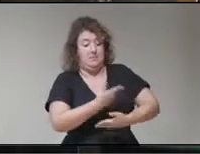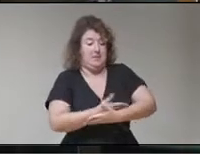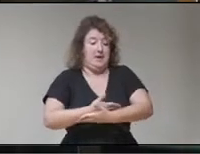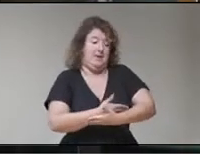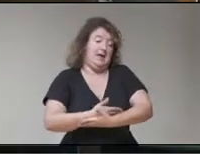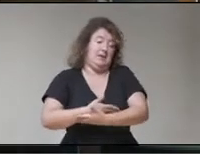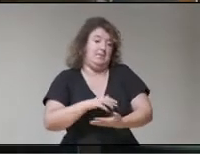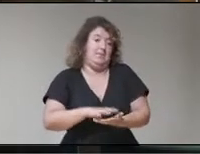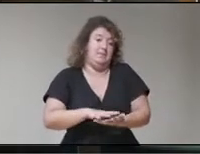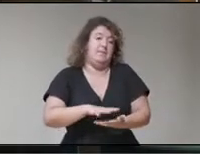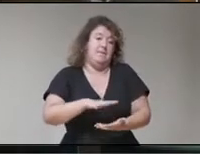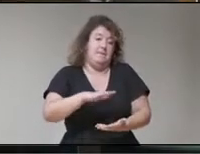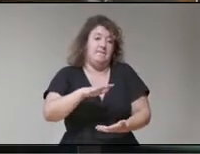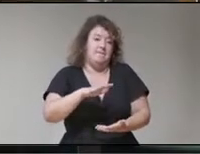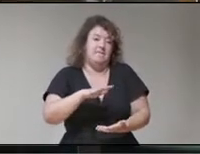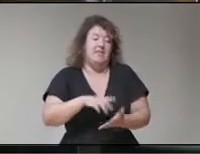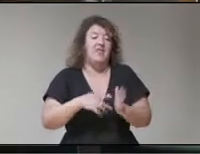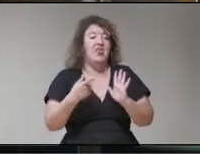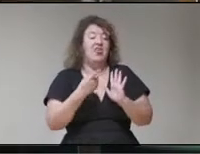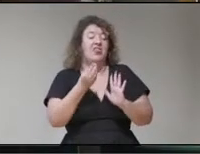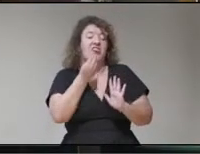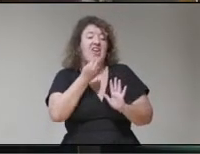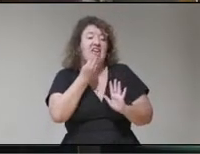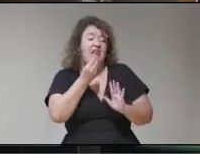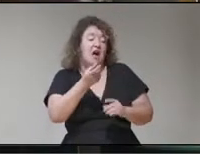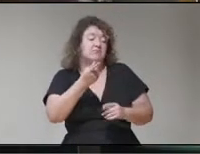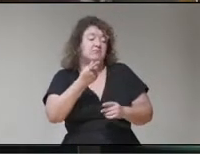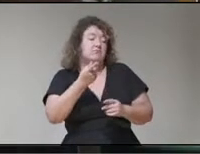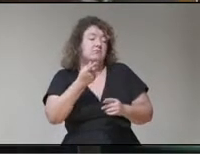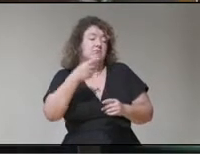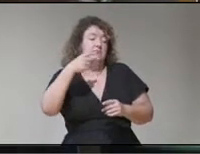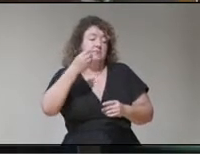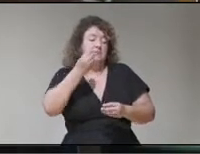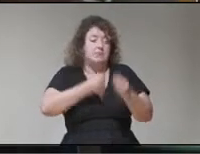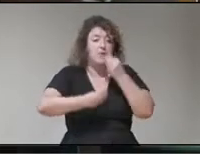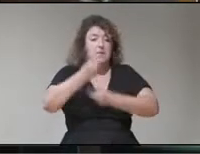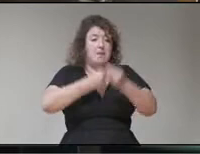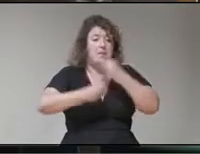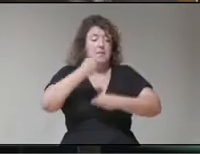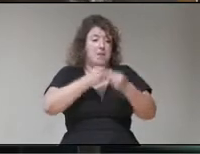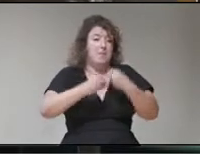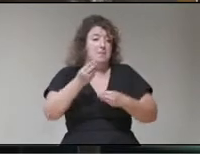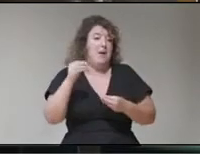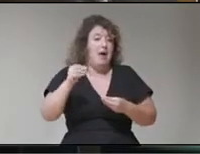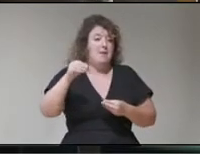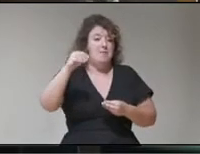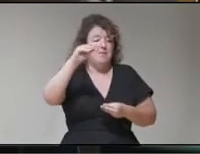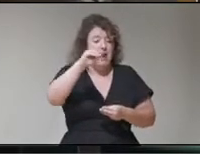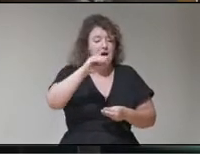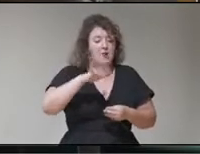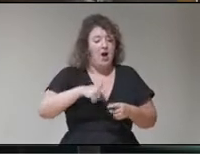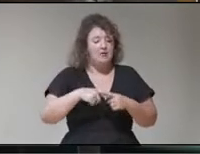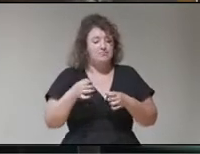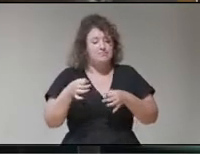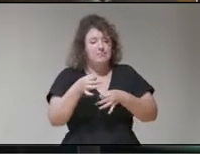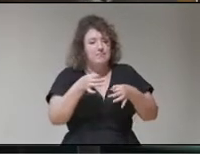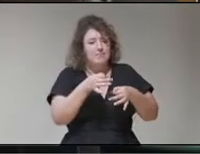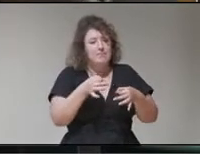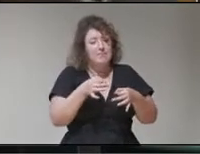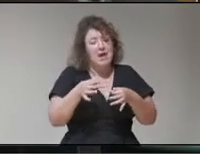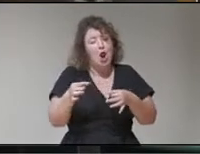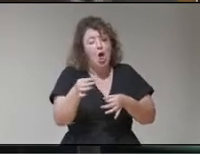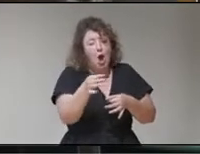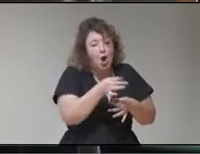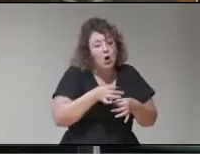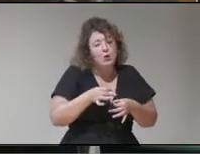ello complicándose su dieta, pues diversos microorganismos se van a ir pues sumando